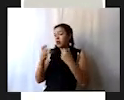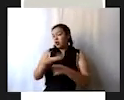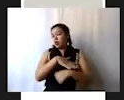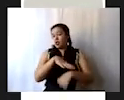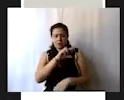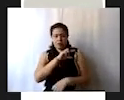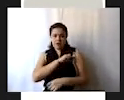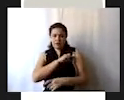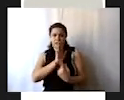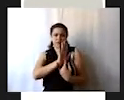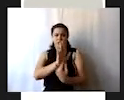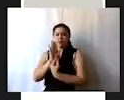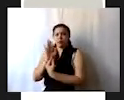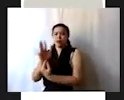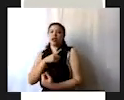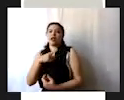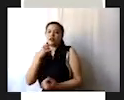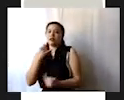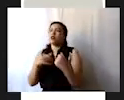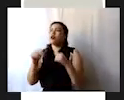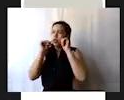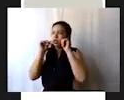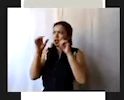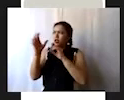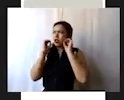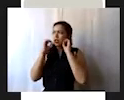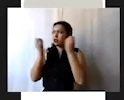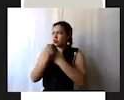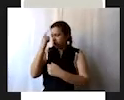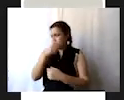privado, pero sin dejar de lado que las organizaciones